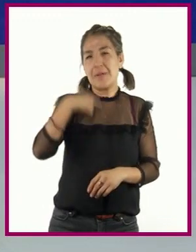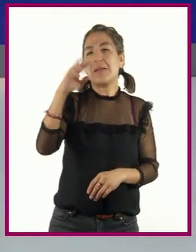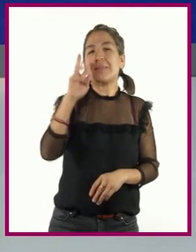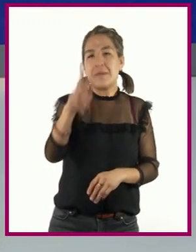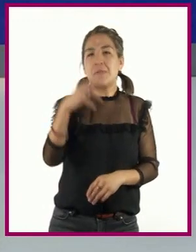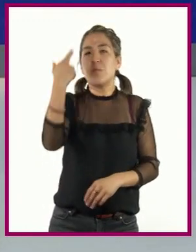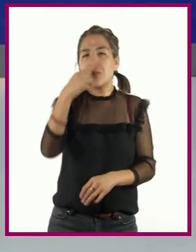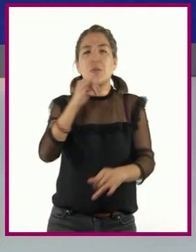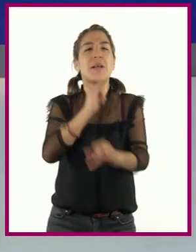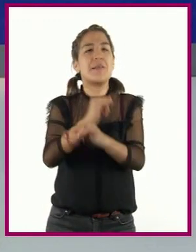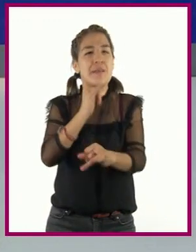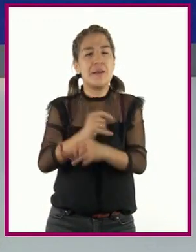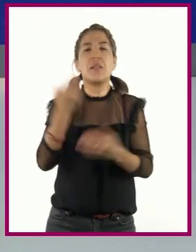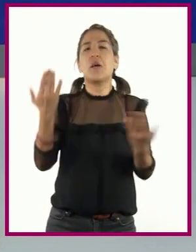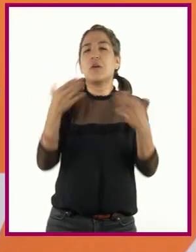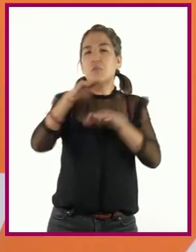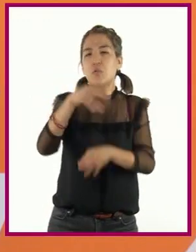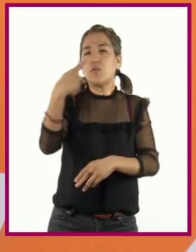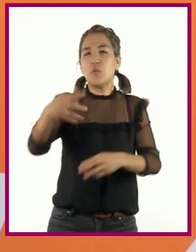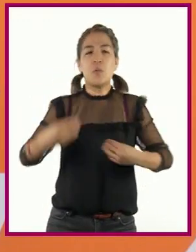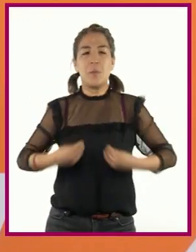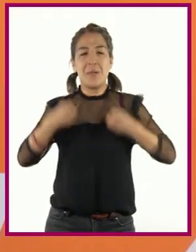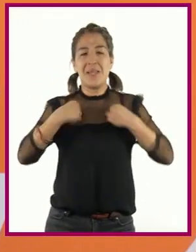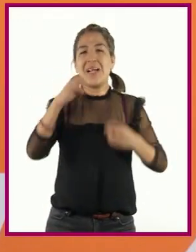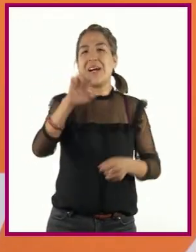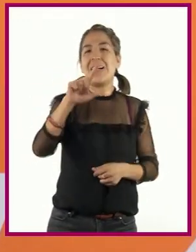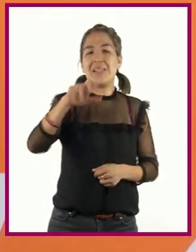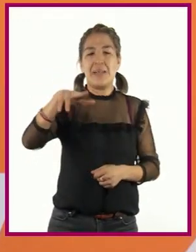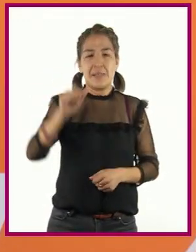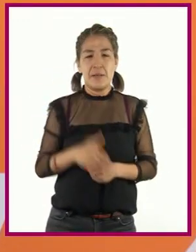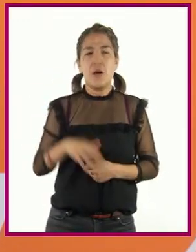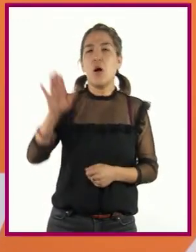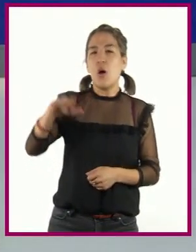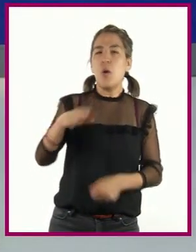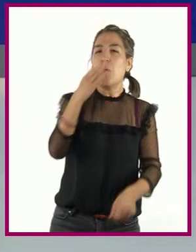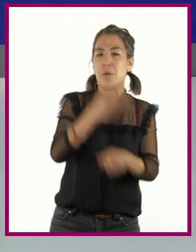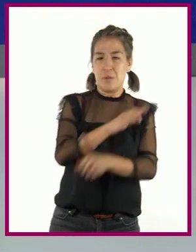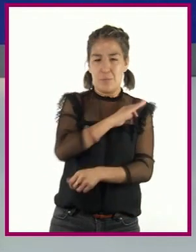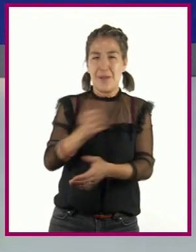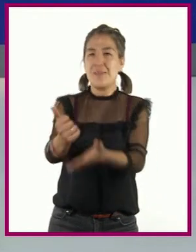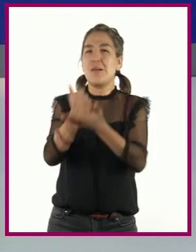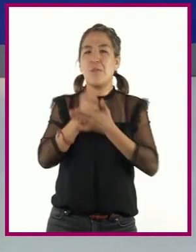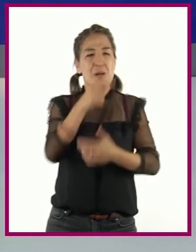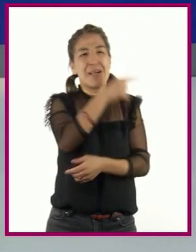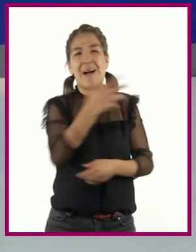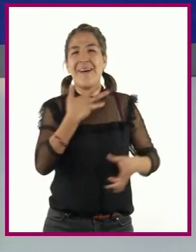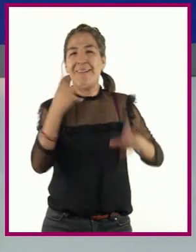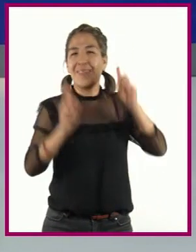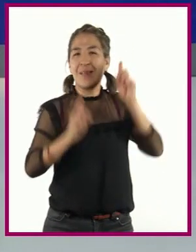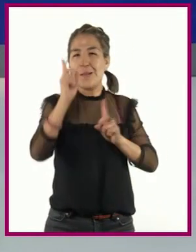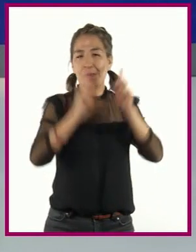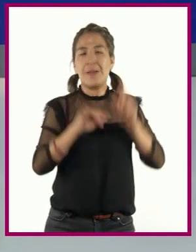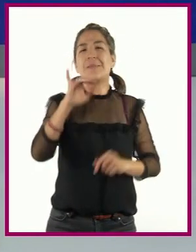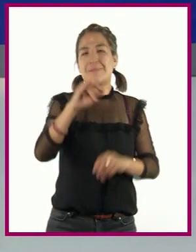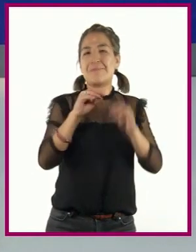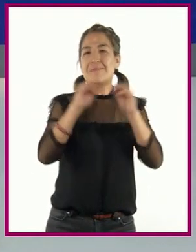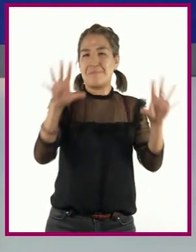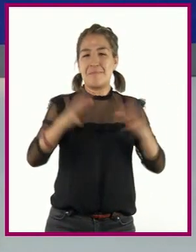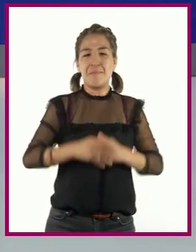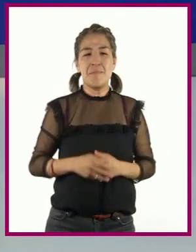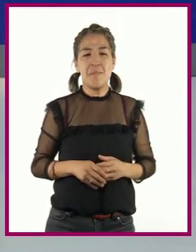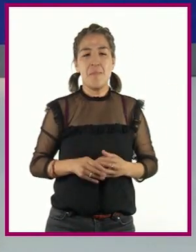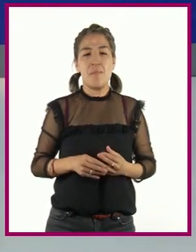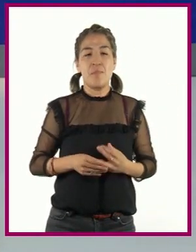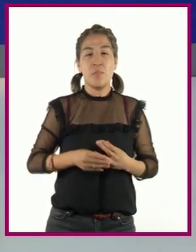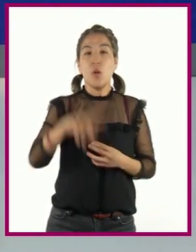en internet más sobre su vida. Elena, ¿nos podrías ayudar con la duda de Enrique, por favor? ¡Claro que sí!